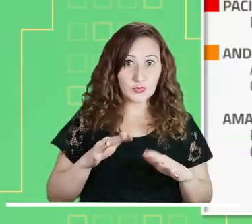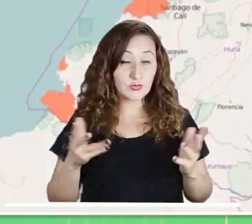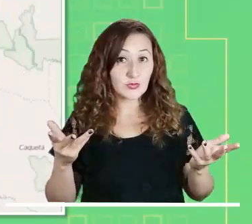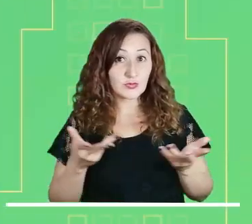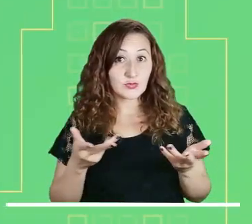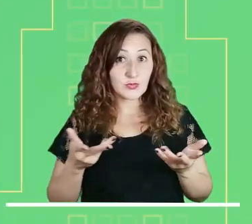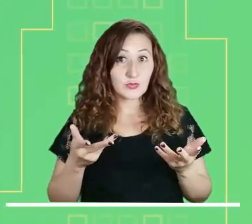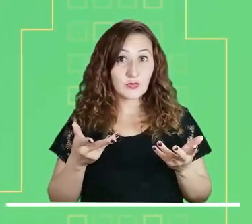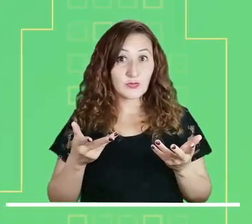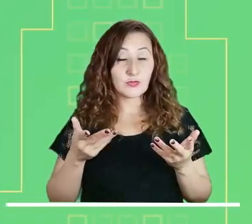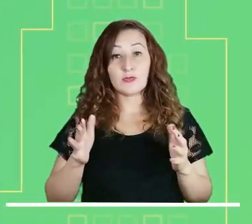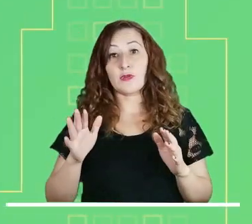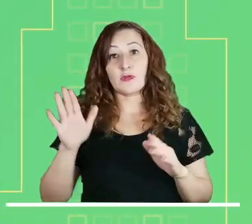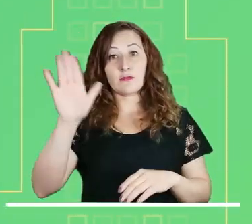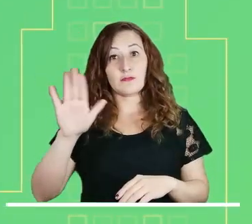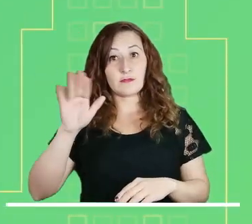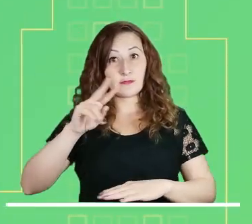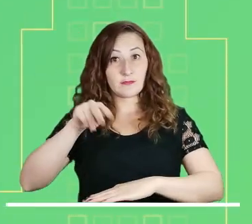Casanare.